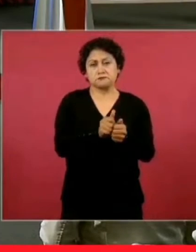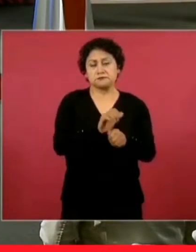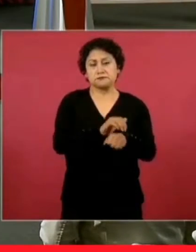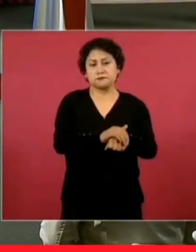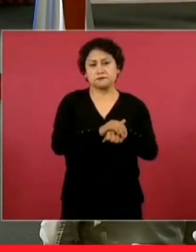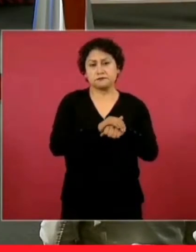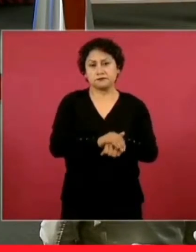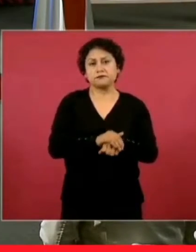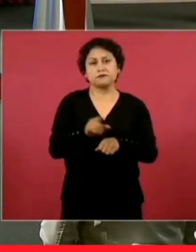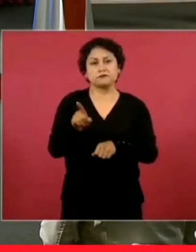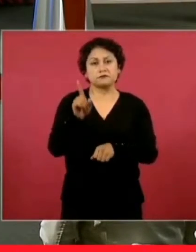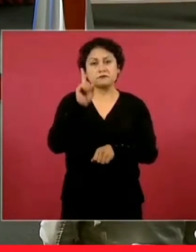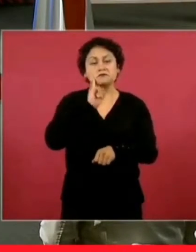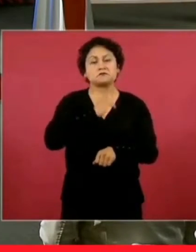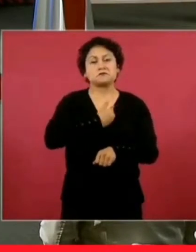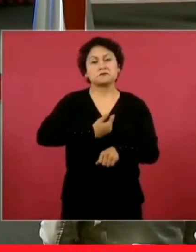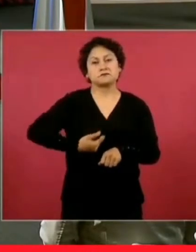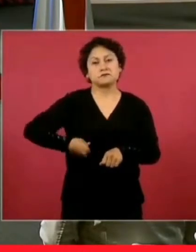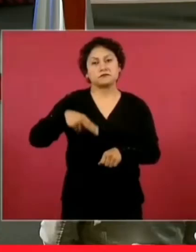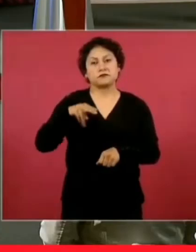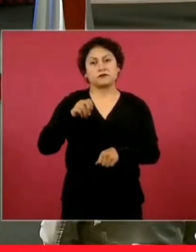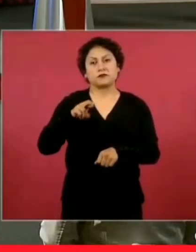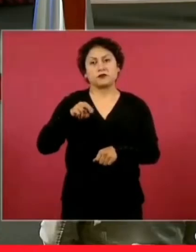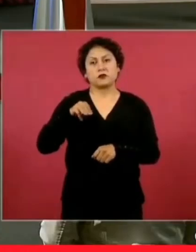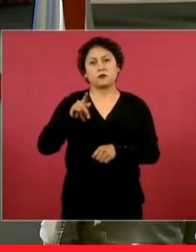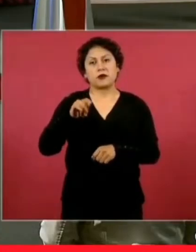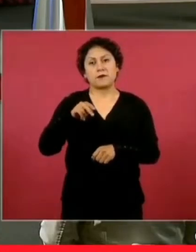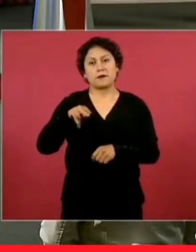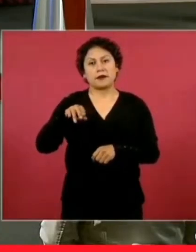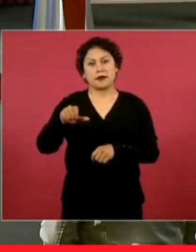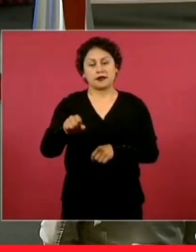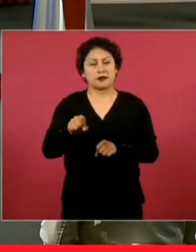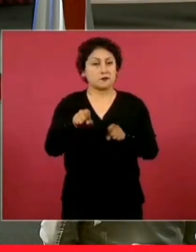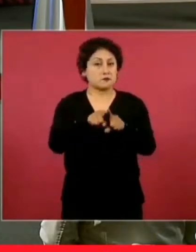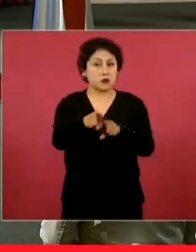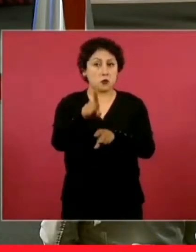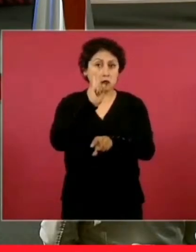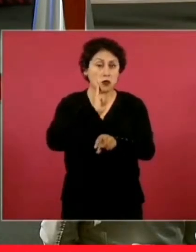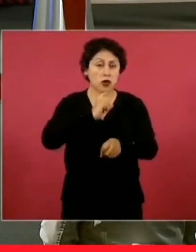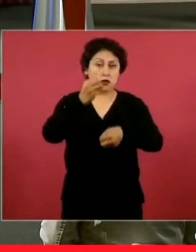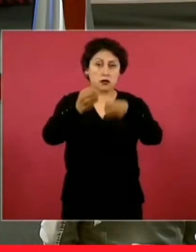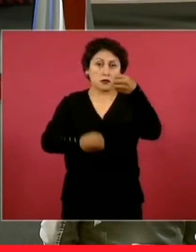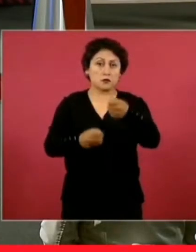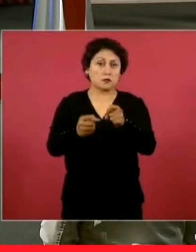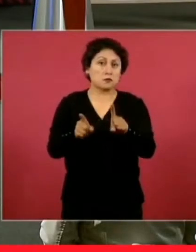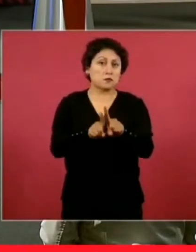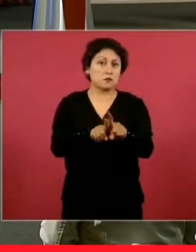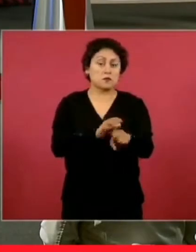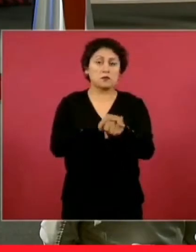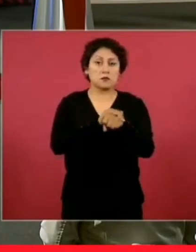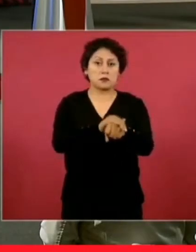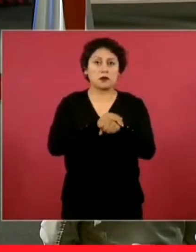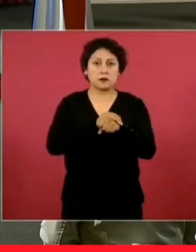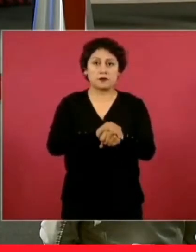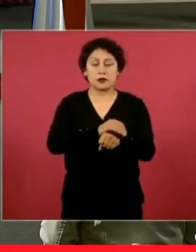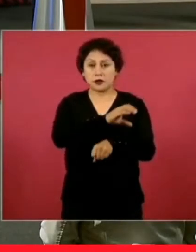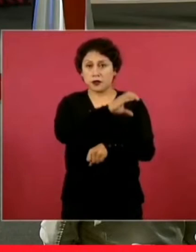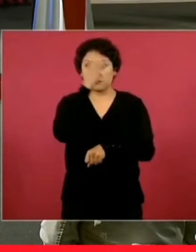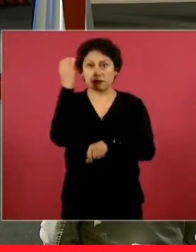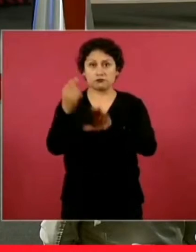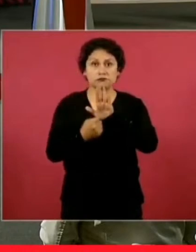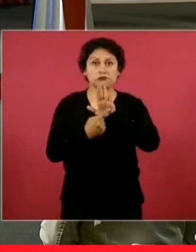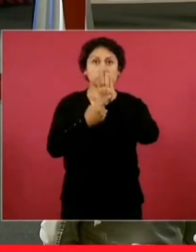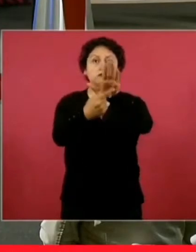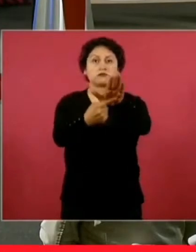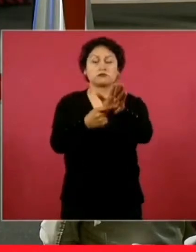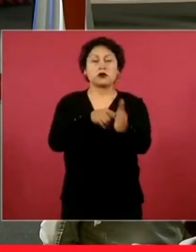redes sociales, y apoyó, me pasan la anterior por favor, apoyó abiertamente a la candidata del